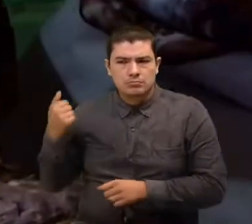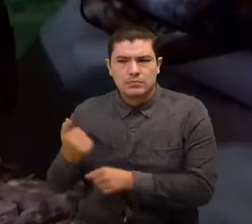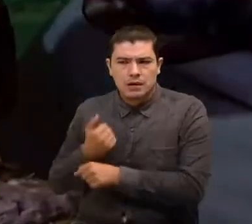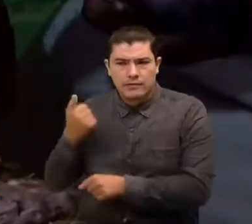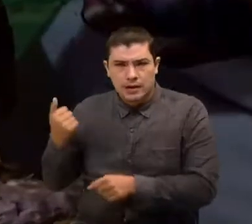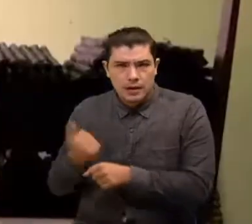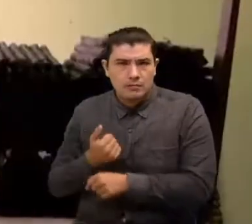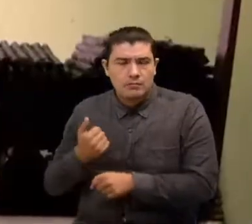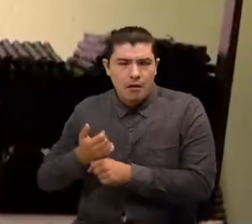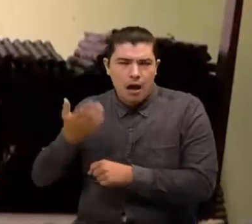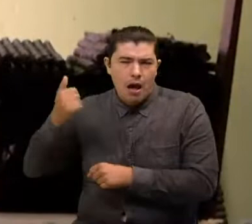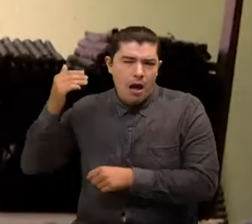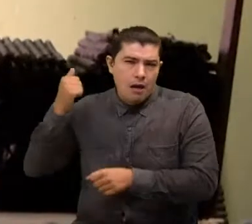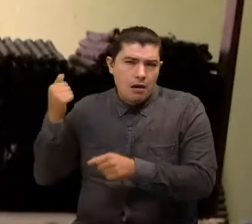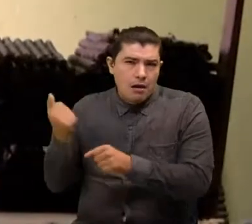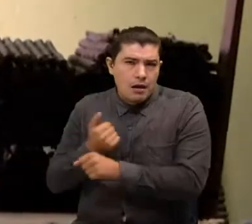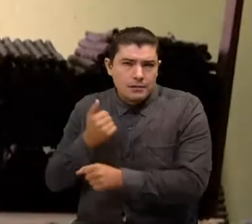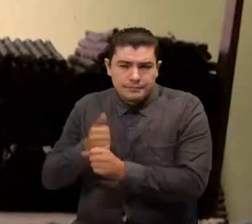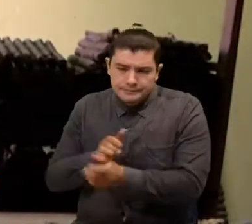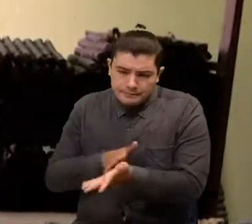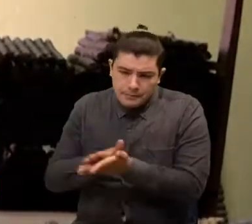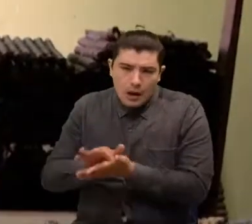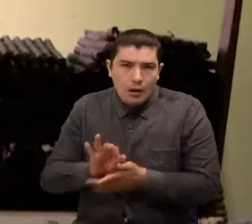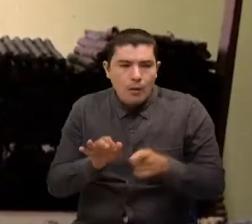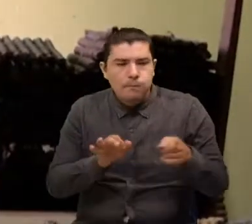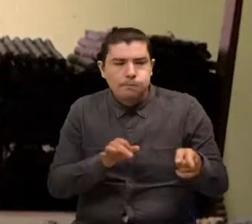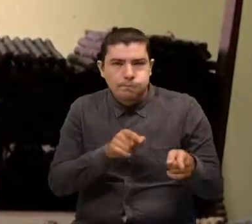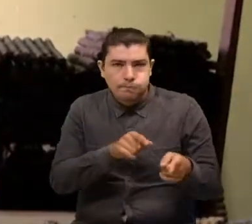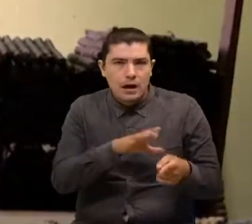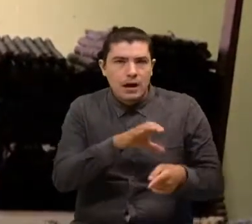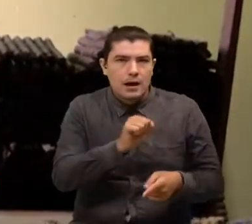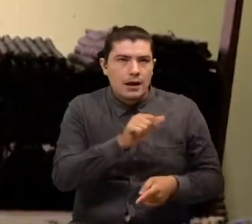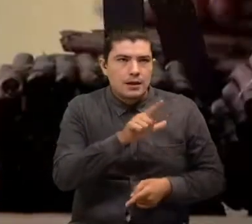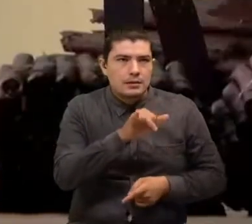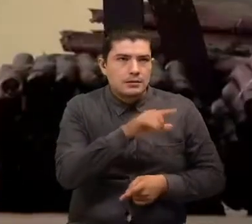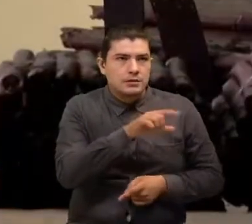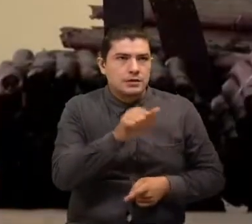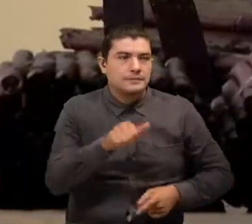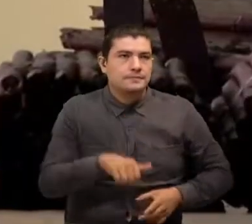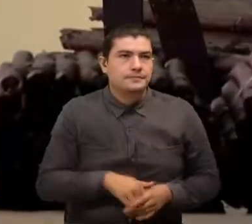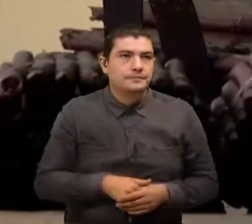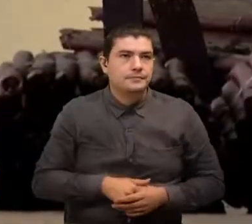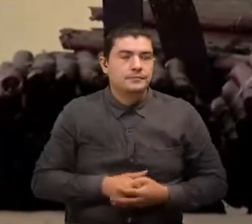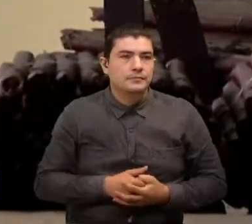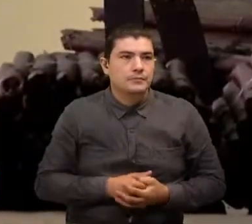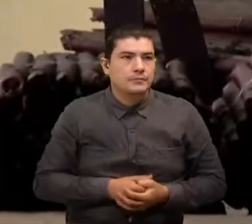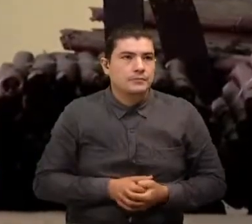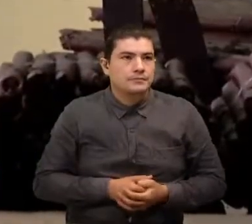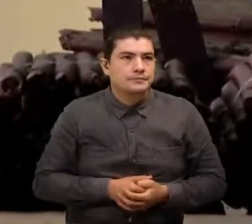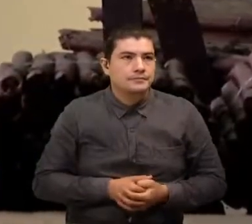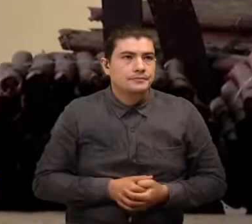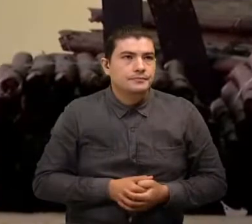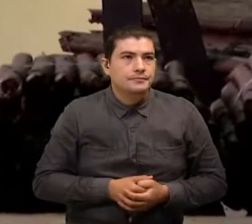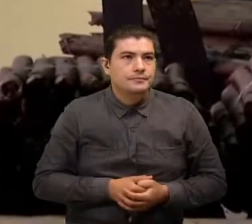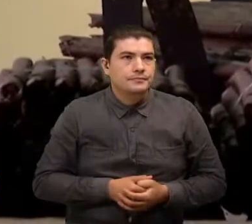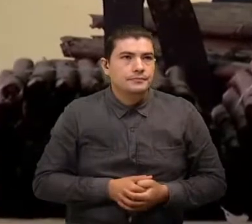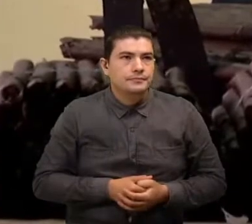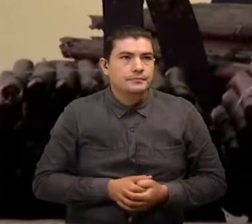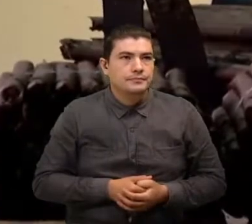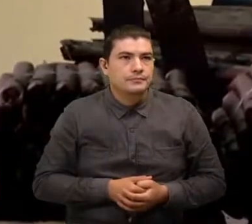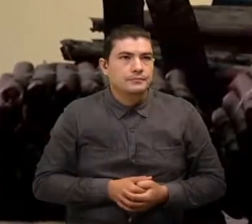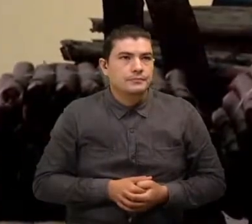romo, a veces hacemos de esta, calilla, y venían los rolleros o